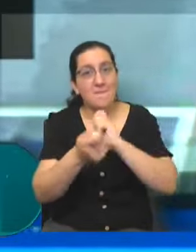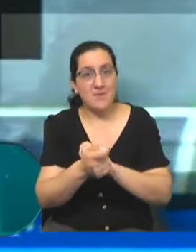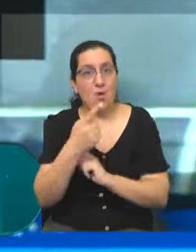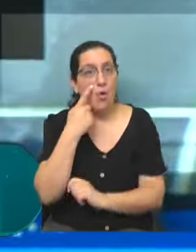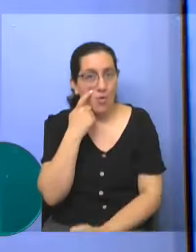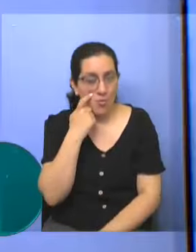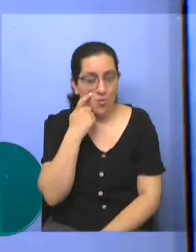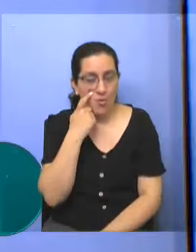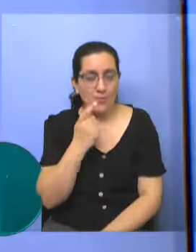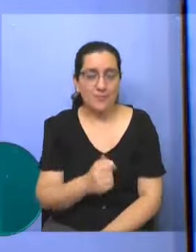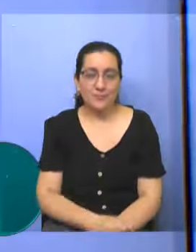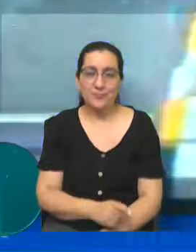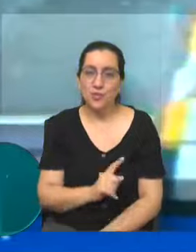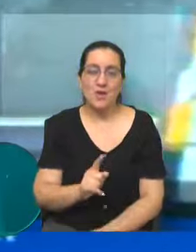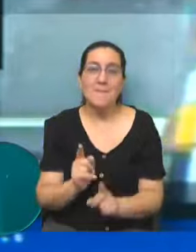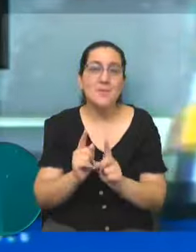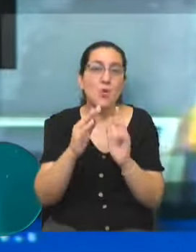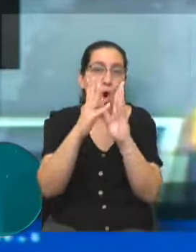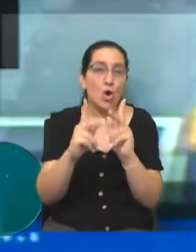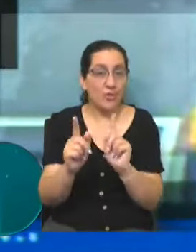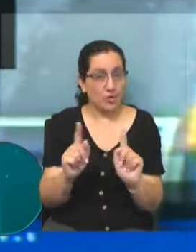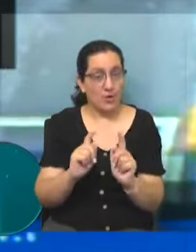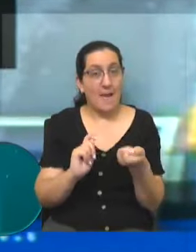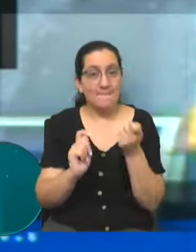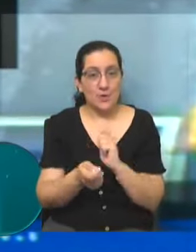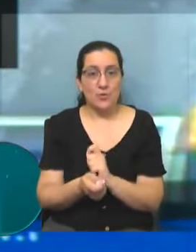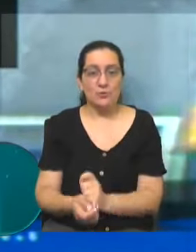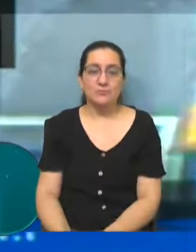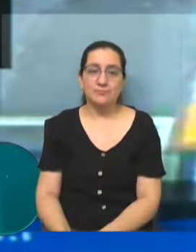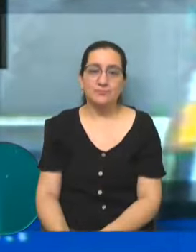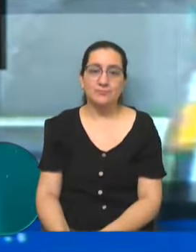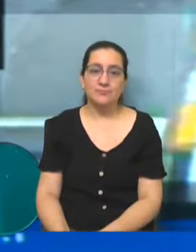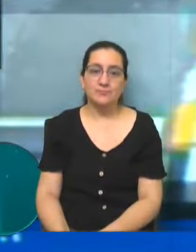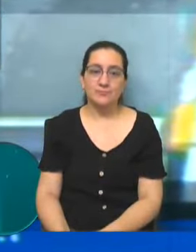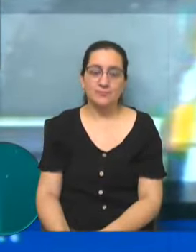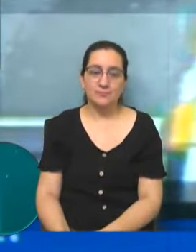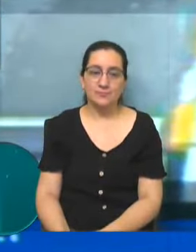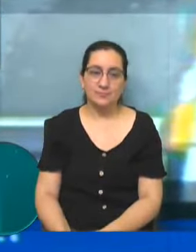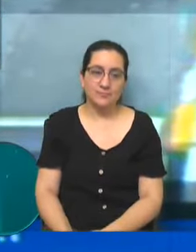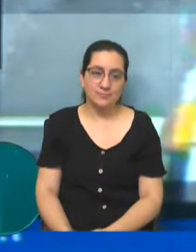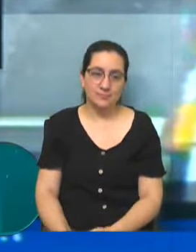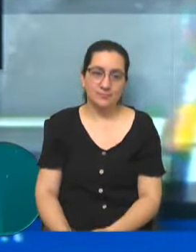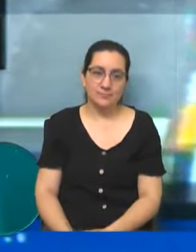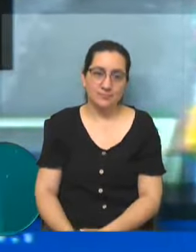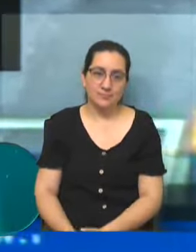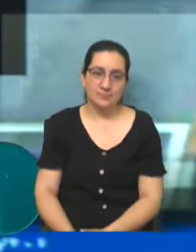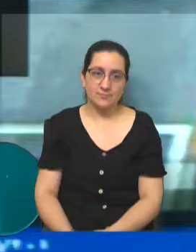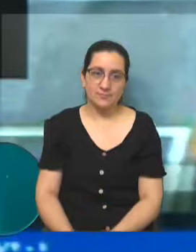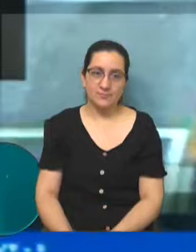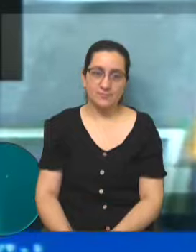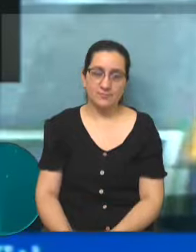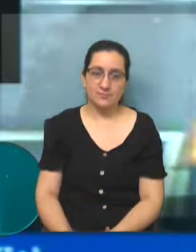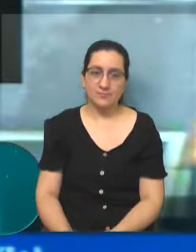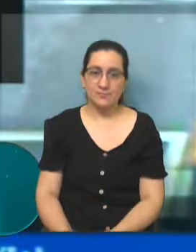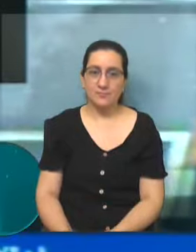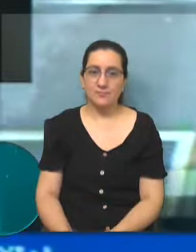no va era a cambiar. En ese orden no era en ese orden, exactamente. Había otro orden de las luces. Así que a tener en cuenta este cambio a